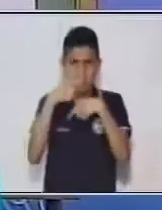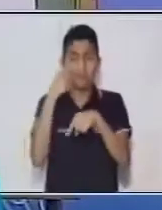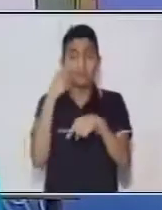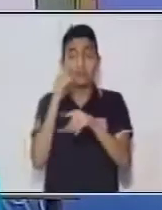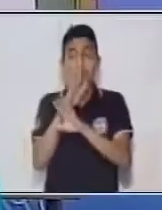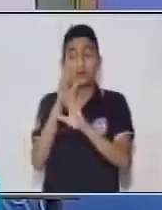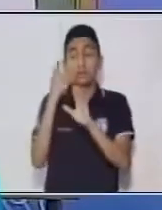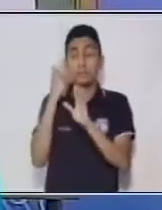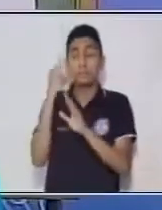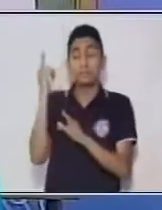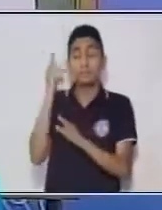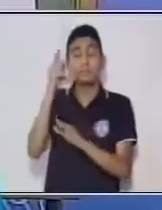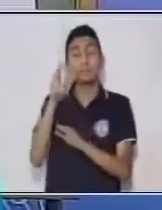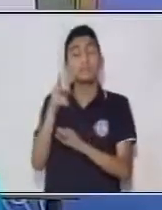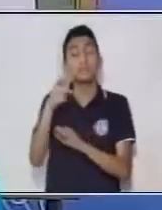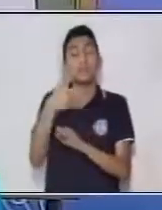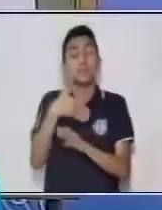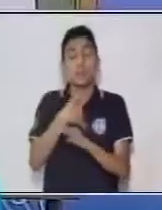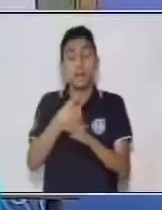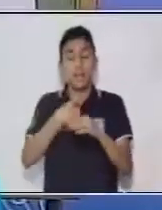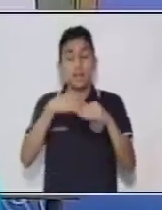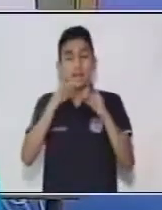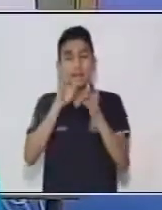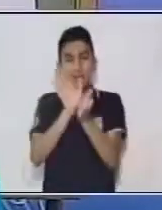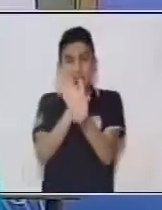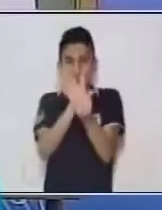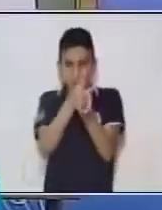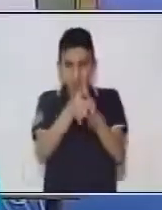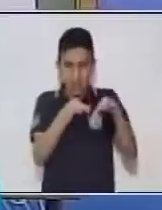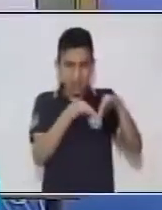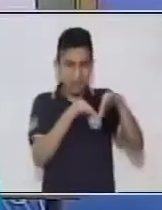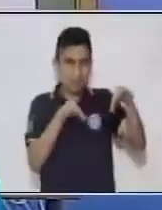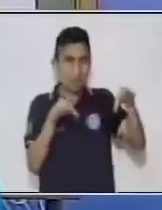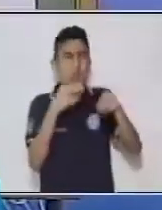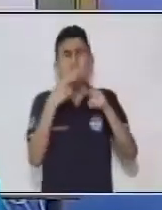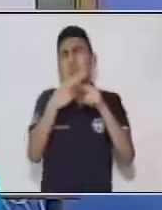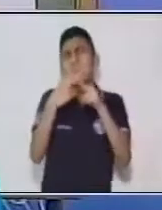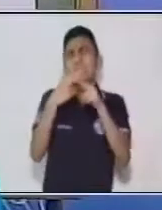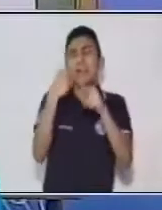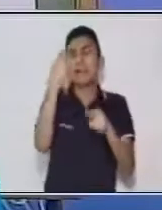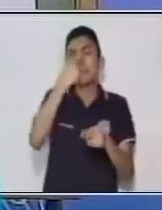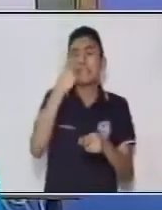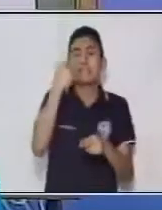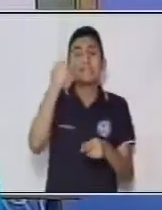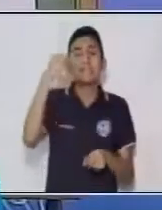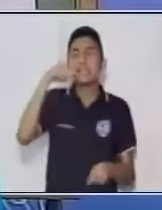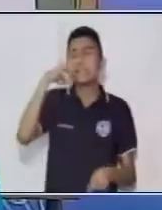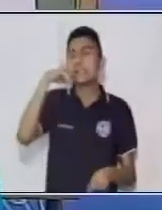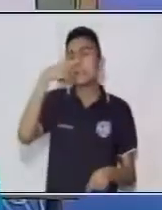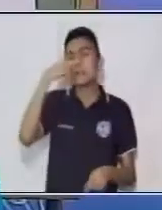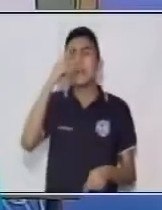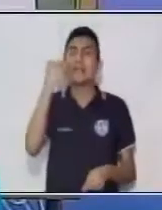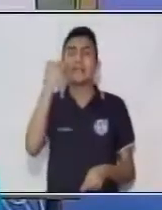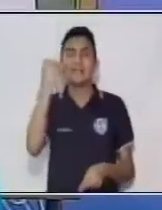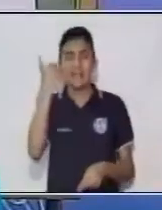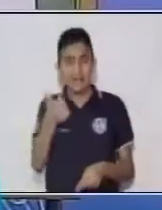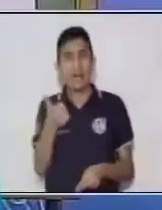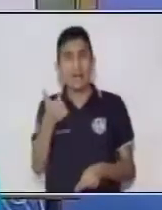línea de en medio, que fue mi doblez, es un eje de simetría, y puedo decir que esta mariposa